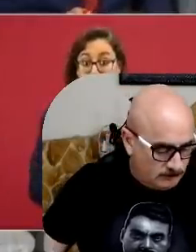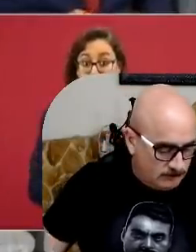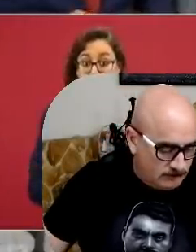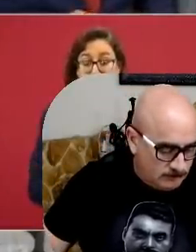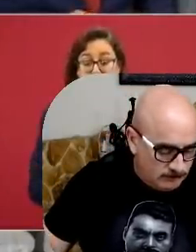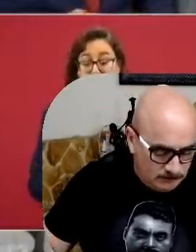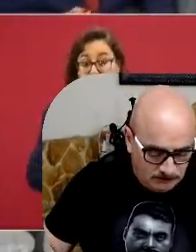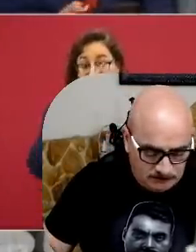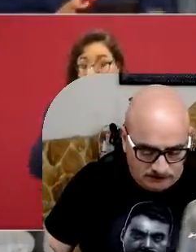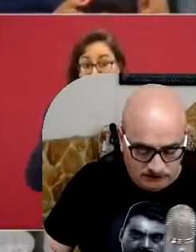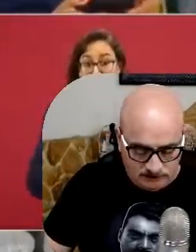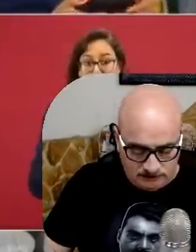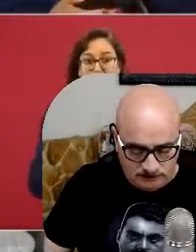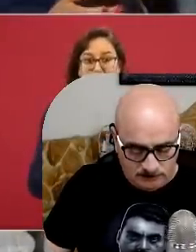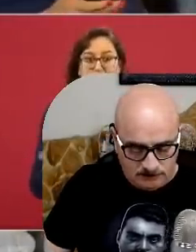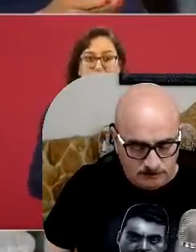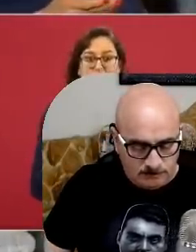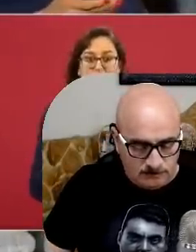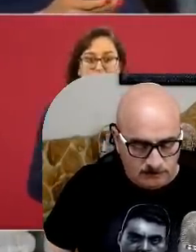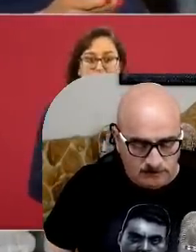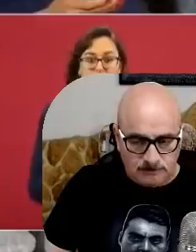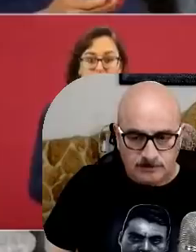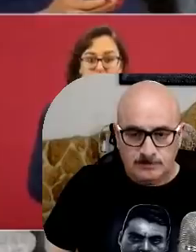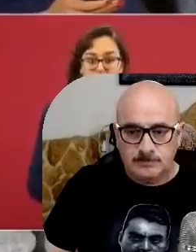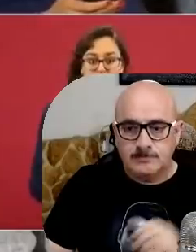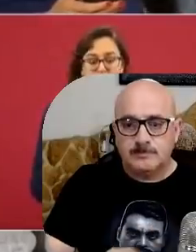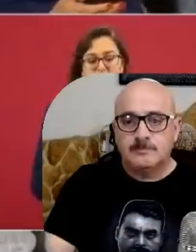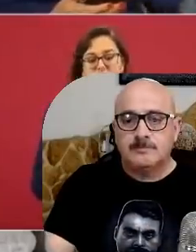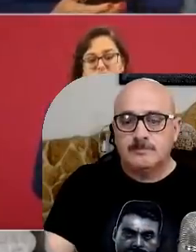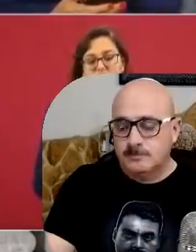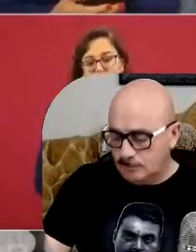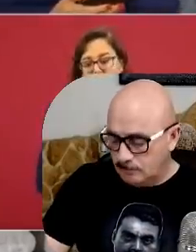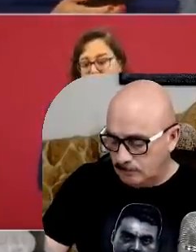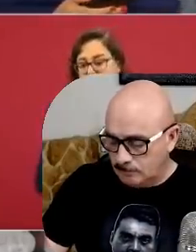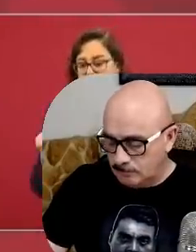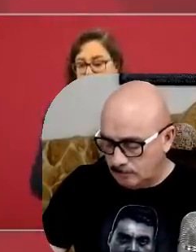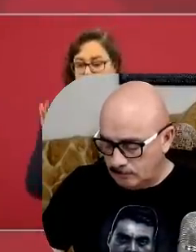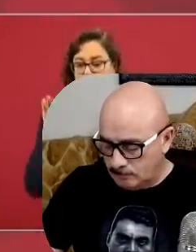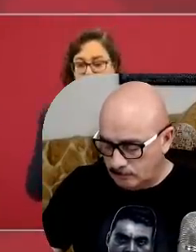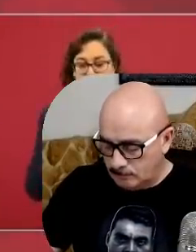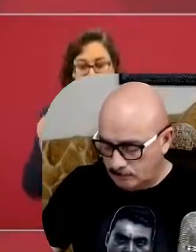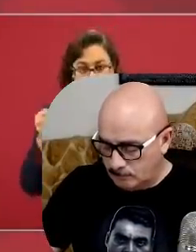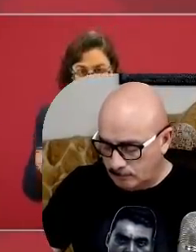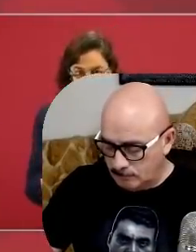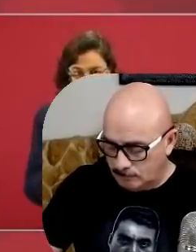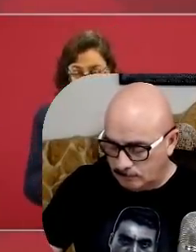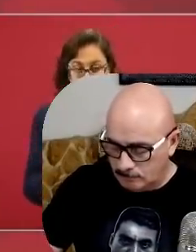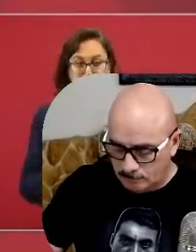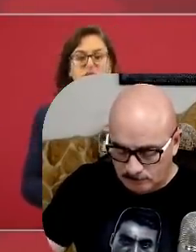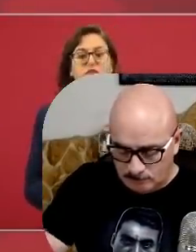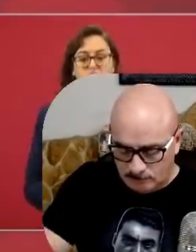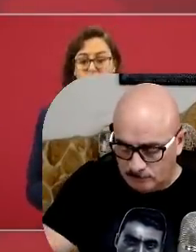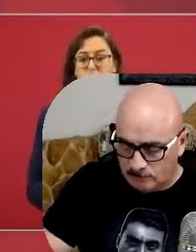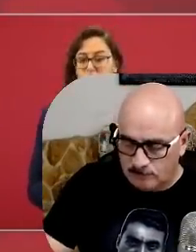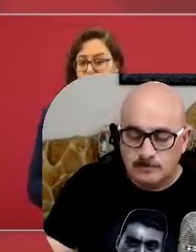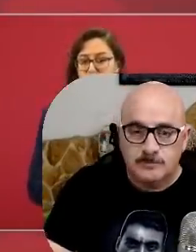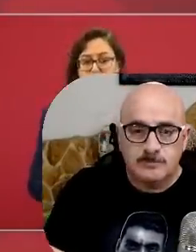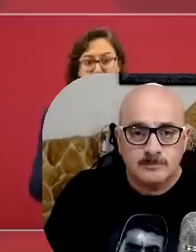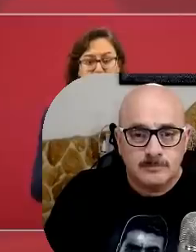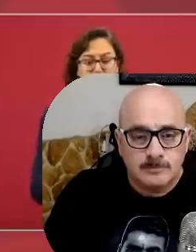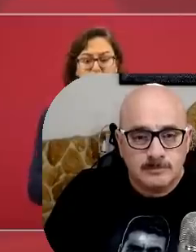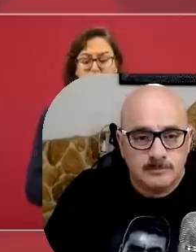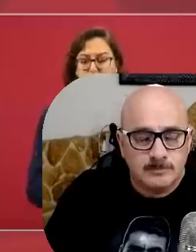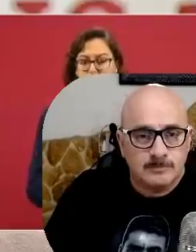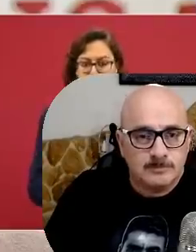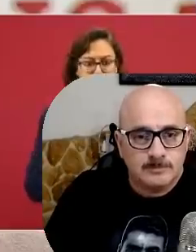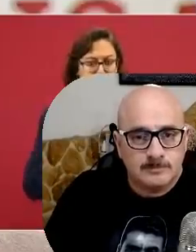está garantizando la seguridad de los integrantes de Frena? Sí, se les garantiza la seguridad, es un compromiso que tenemos